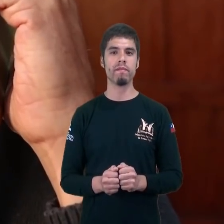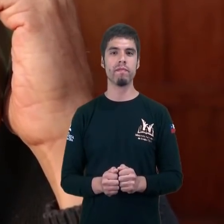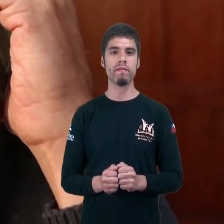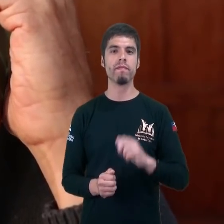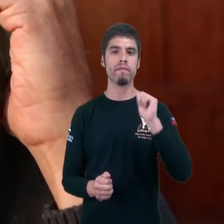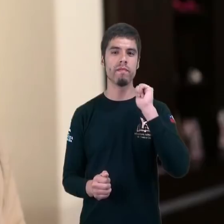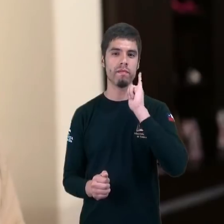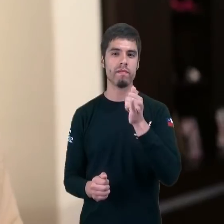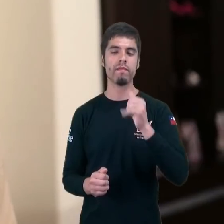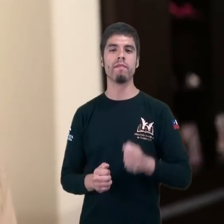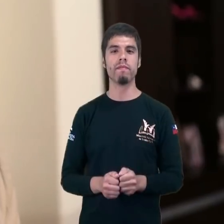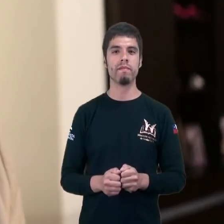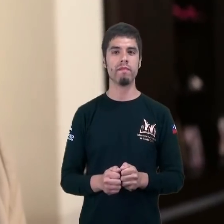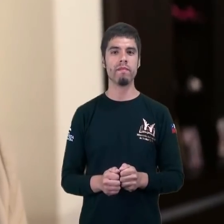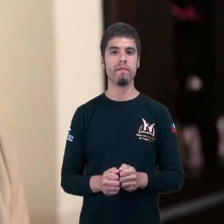Sí.